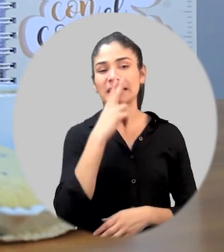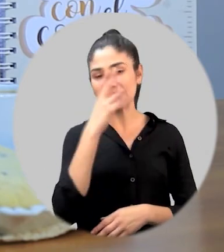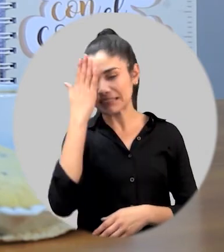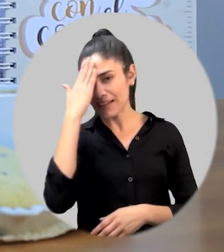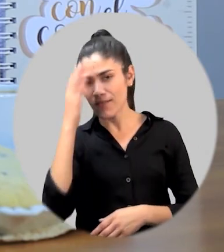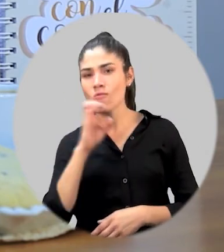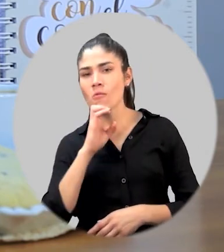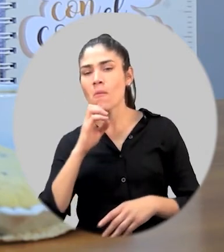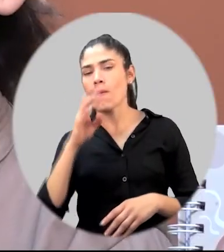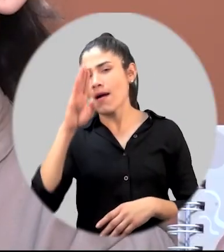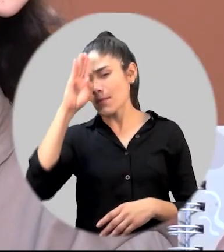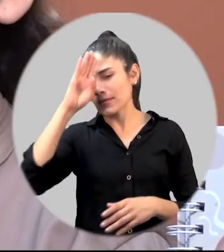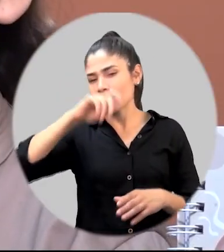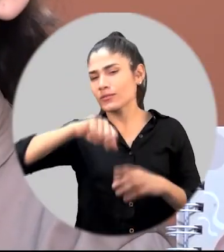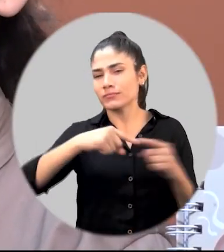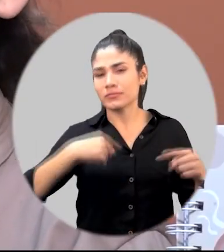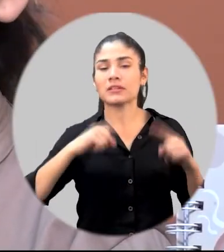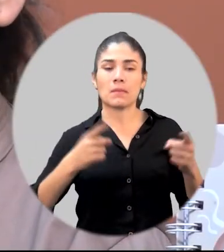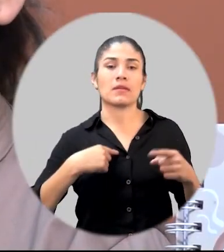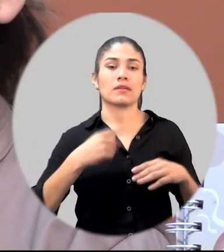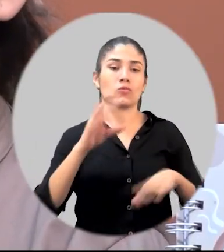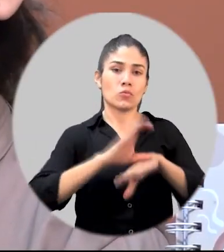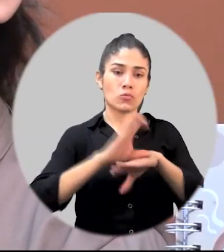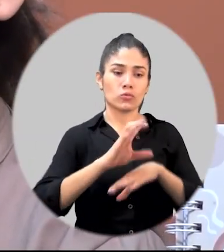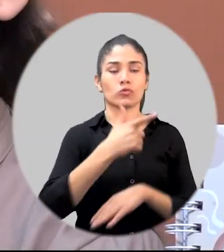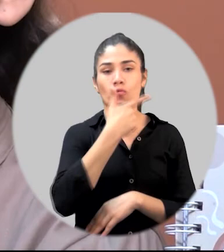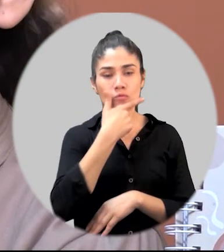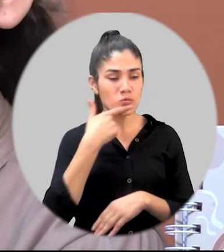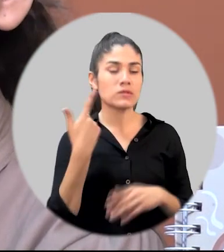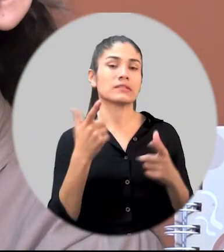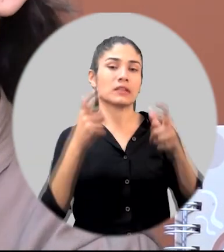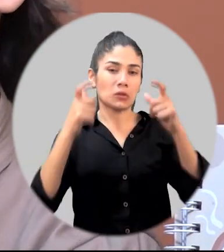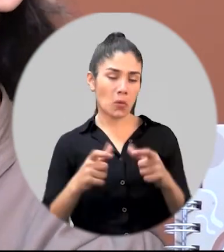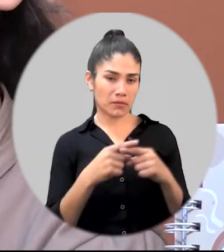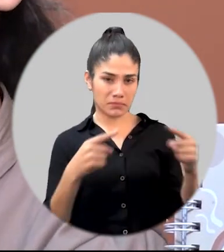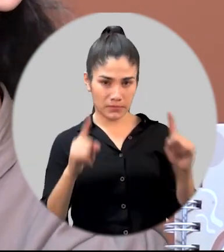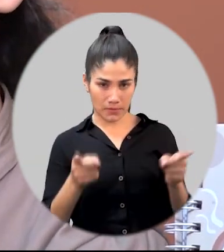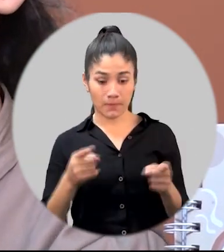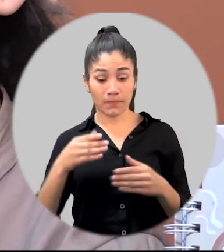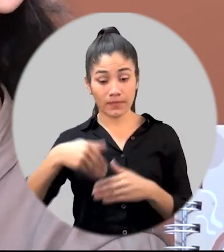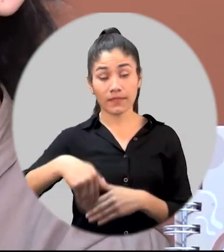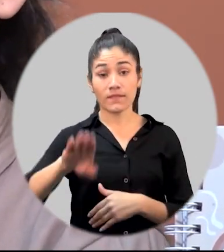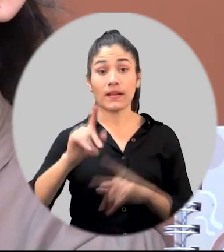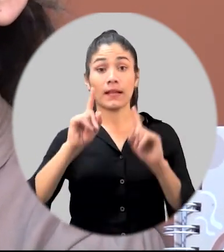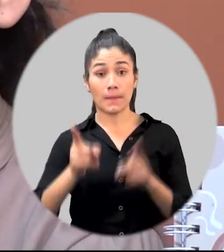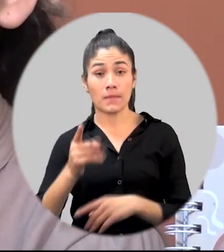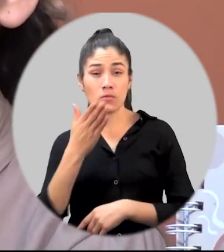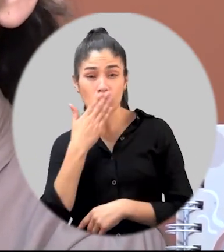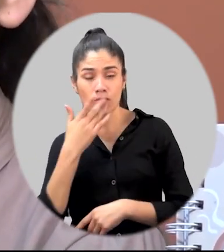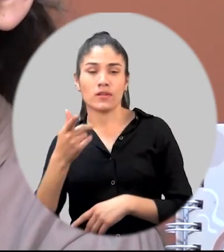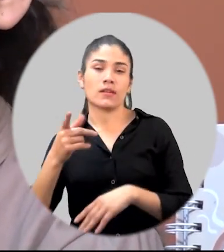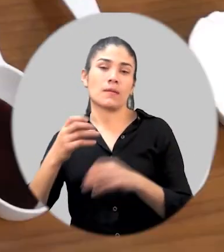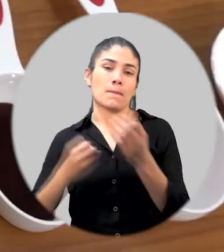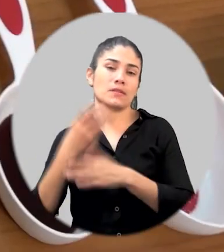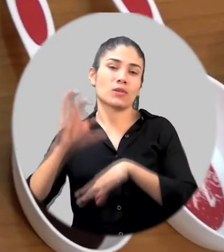quieren aprender a cocinar más. Ofrecemos cursos de tortas, de cookies y ahora en octubre vamos a dictar un curso de pan dulces y galletitas